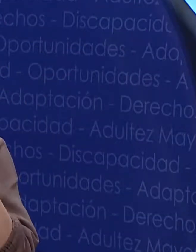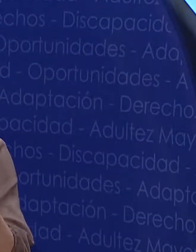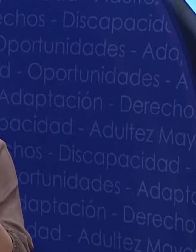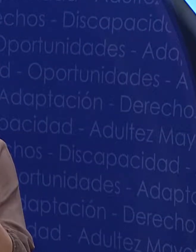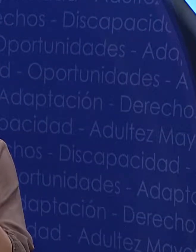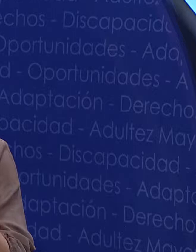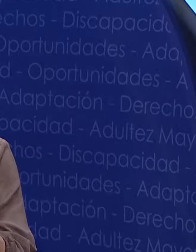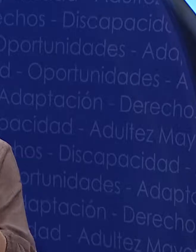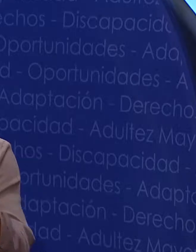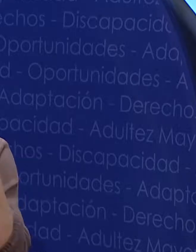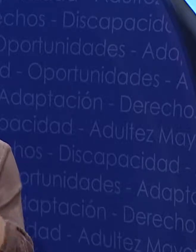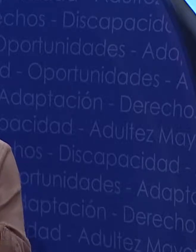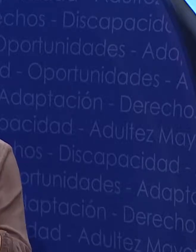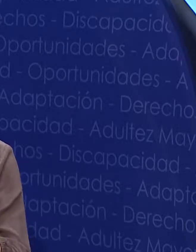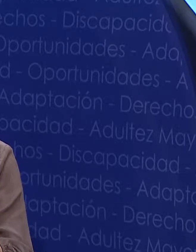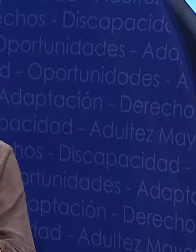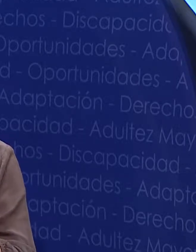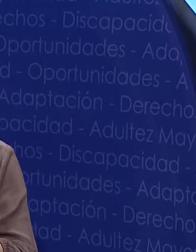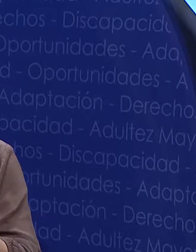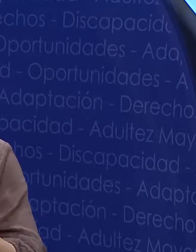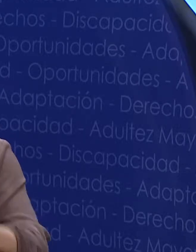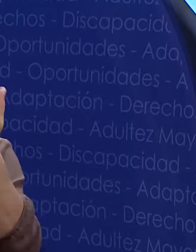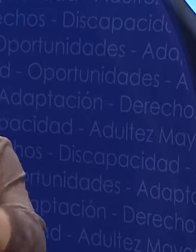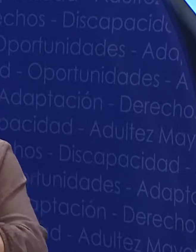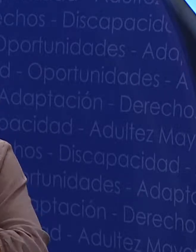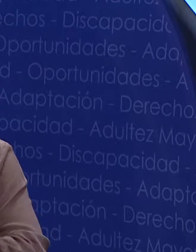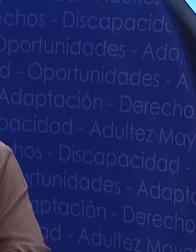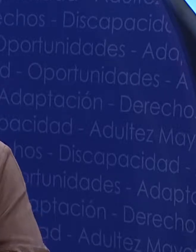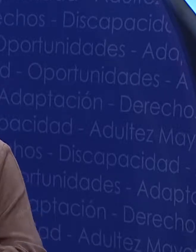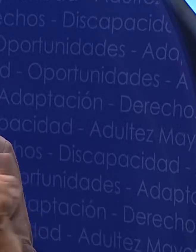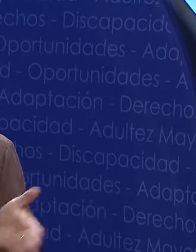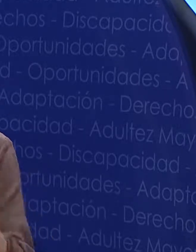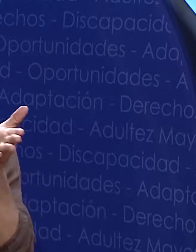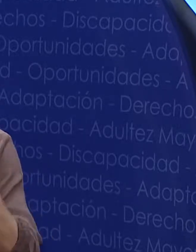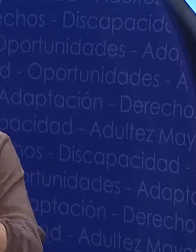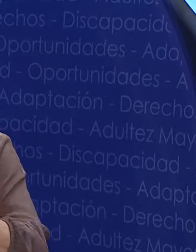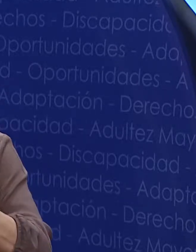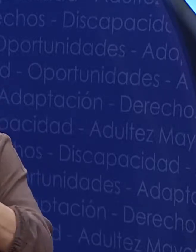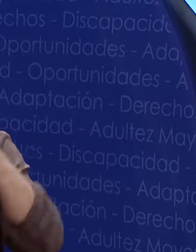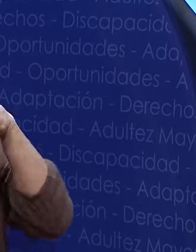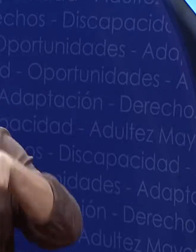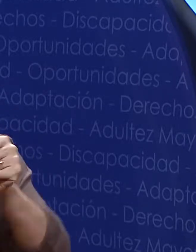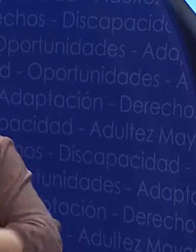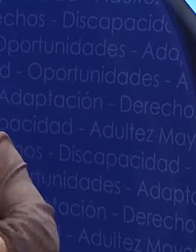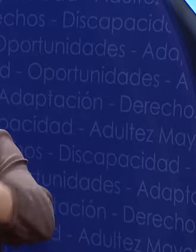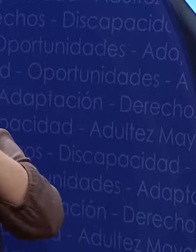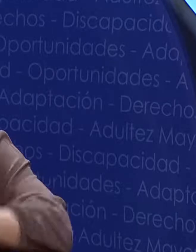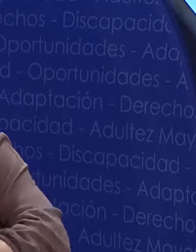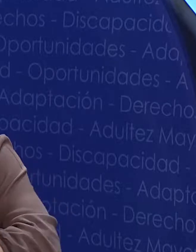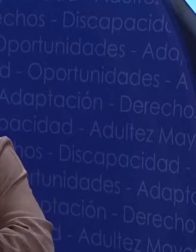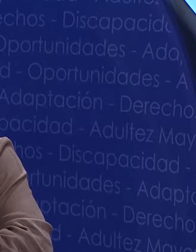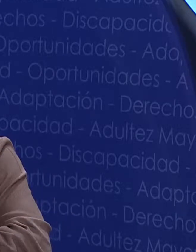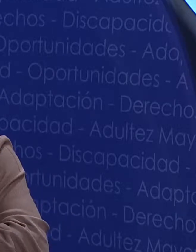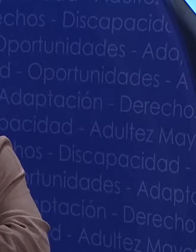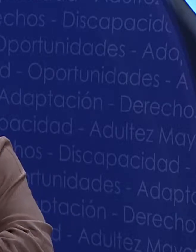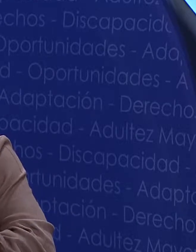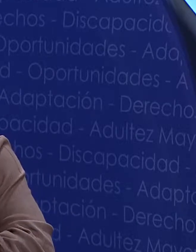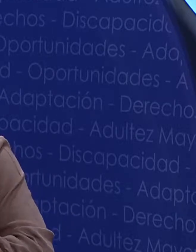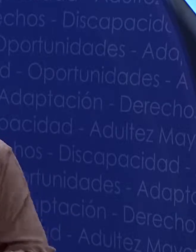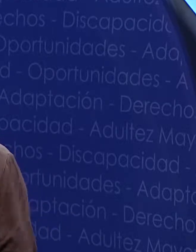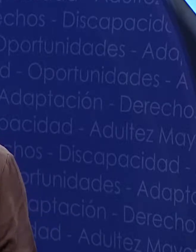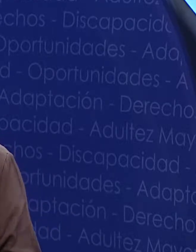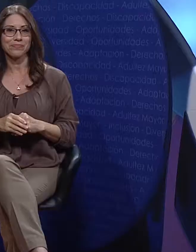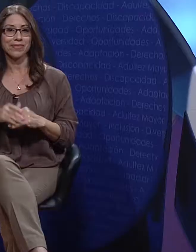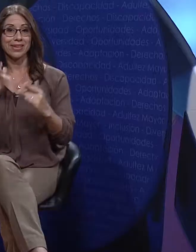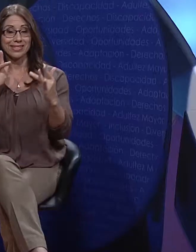Estamos de regreso. Nexos es una producción de la Universidad de Costa Rica que promueve la inclusión de las personas con discapacidad y adultas